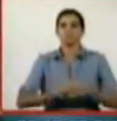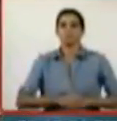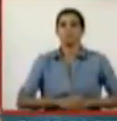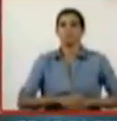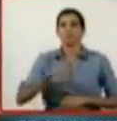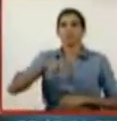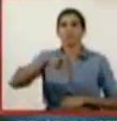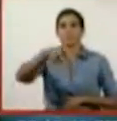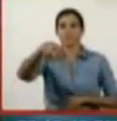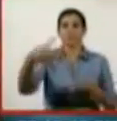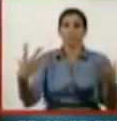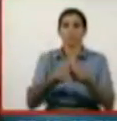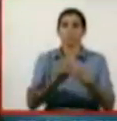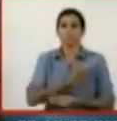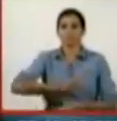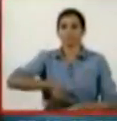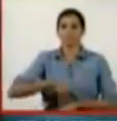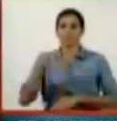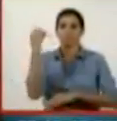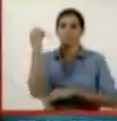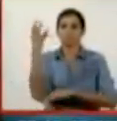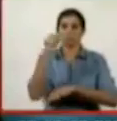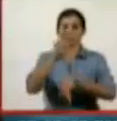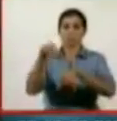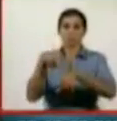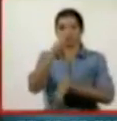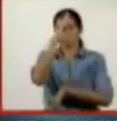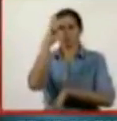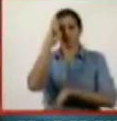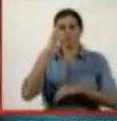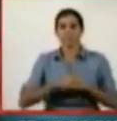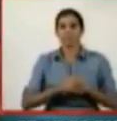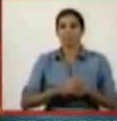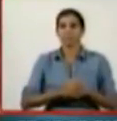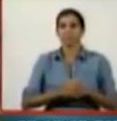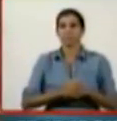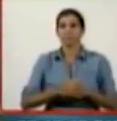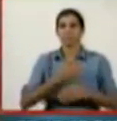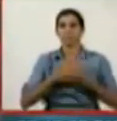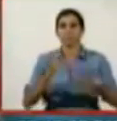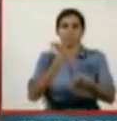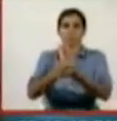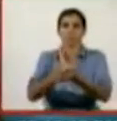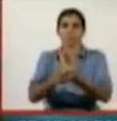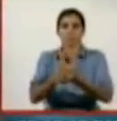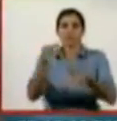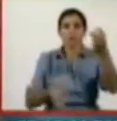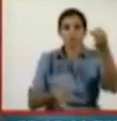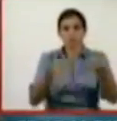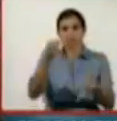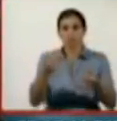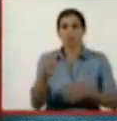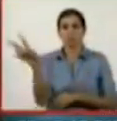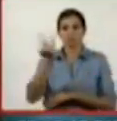caminando al lado del presidente del parlamento diosdado cabello para ponerse a las órdenes de la justicia de